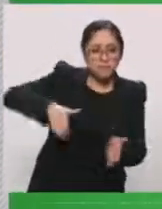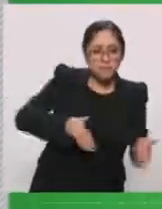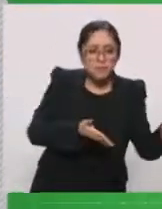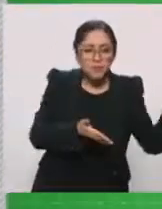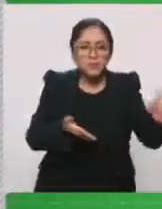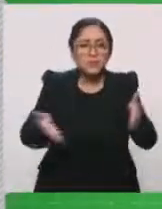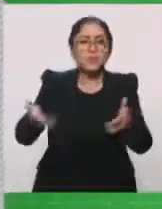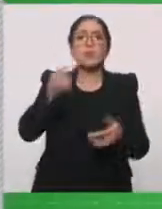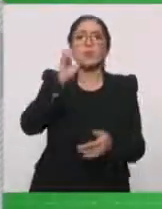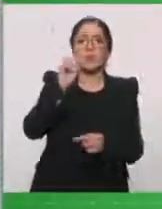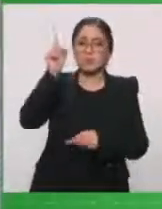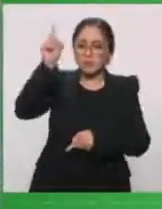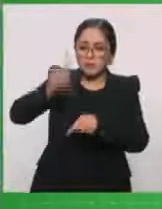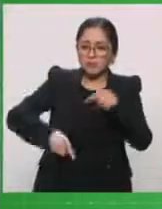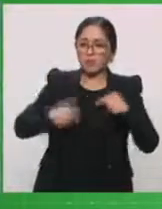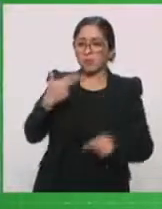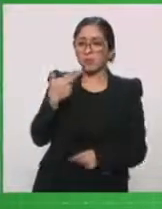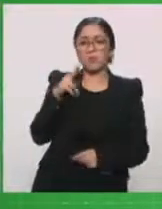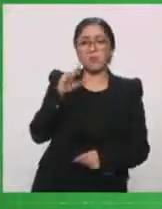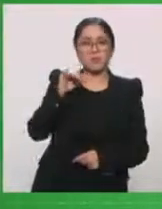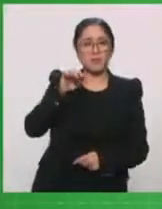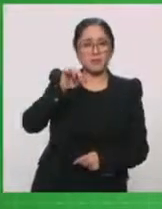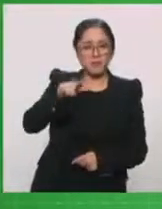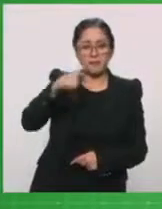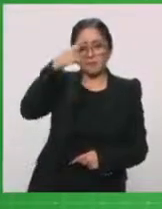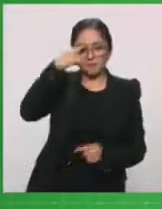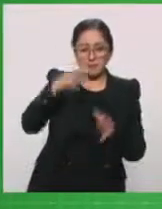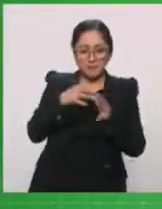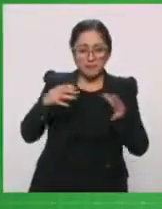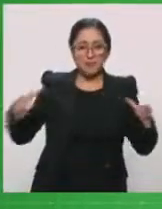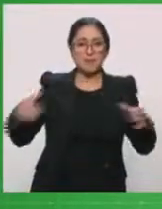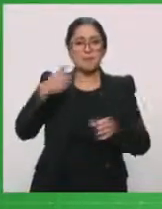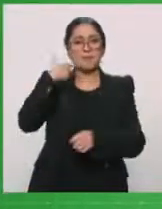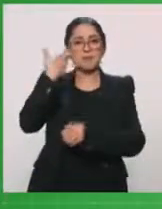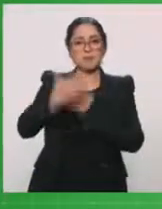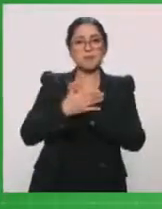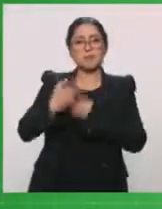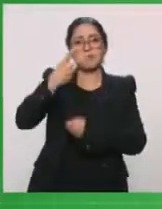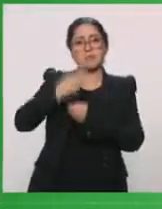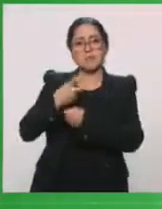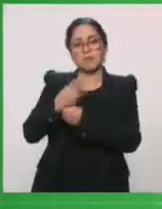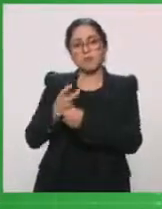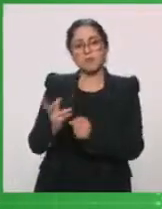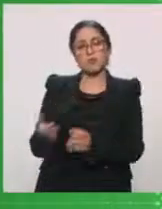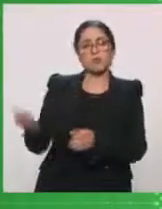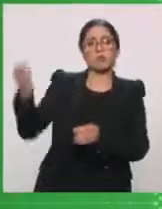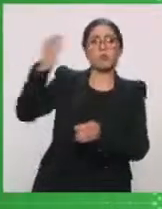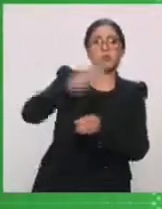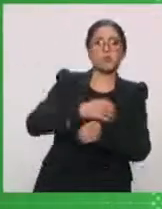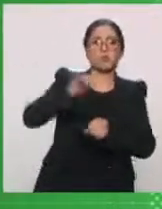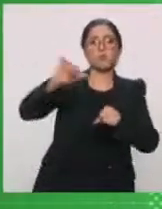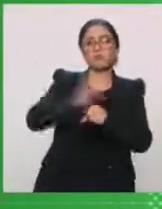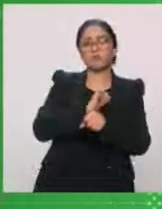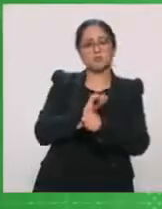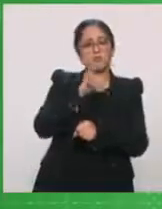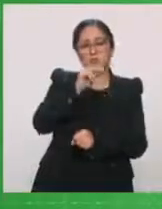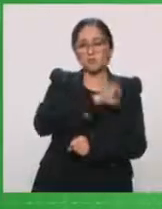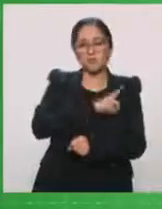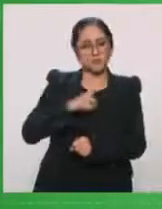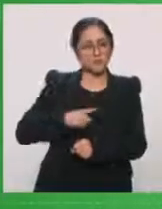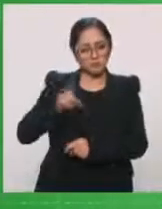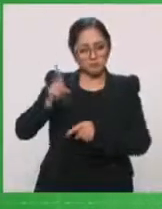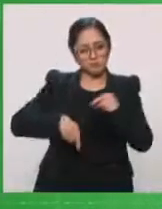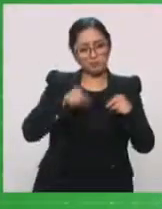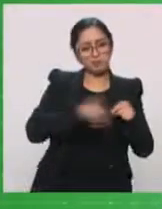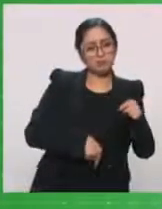vamos ahora a quitar un humedal para poner una ampliación de un segundo piso. Tomás, pues, o sea, digamos, un tema que debe abordarse, como bien lo dices